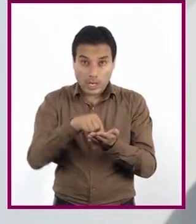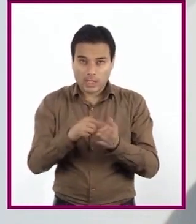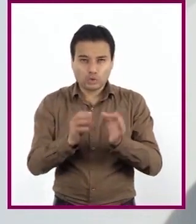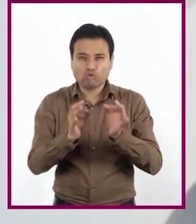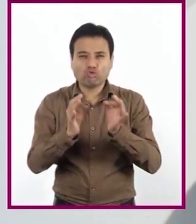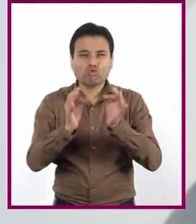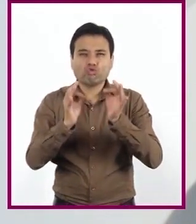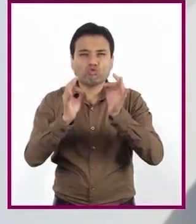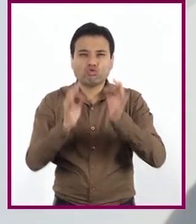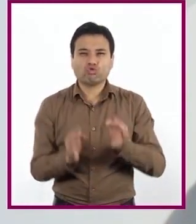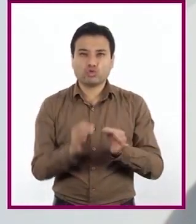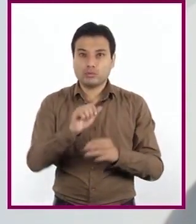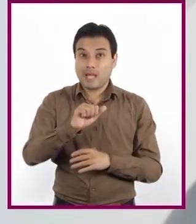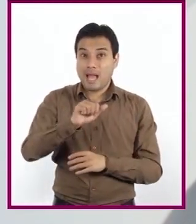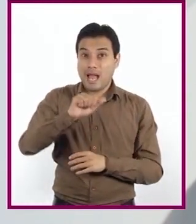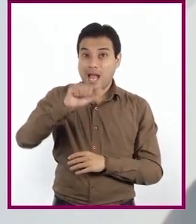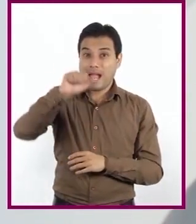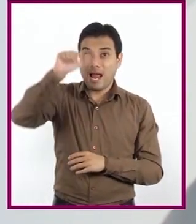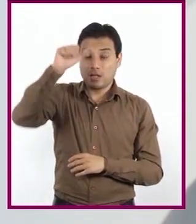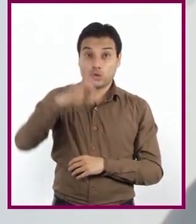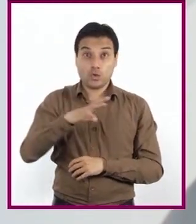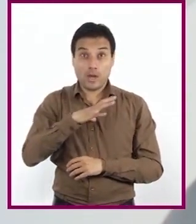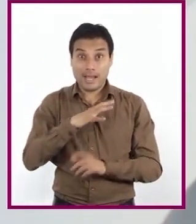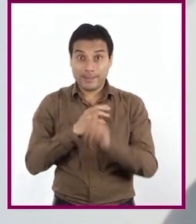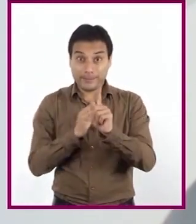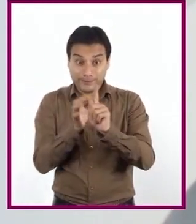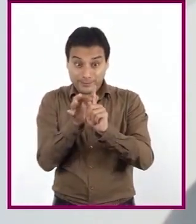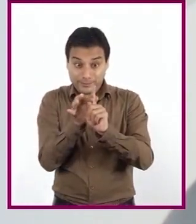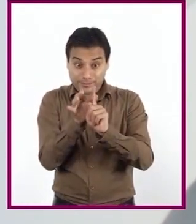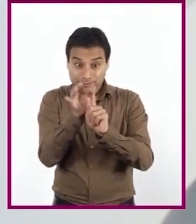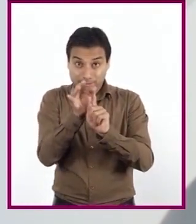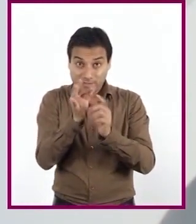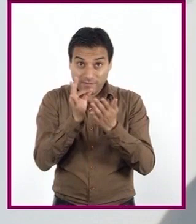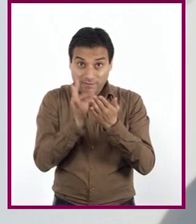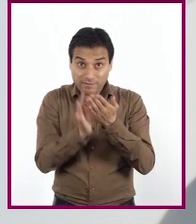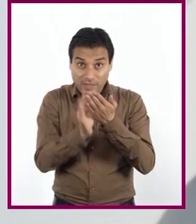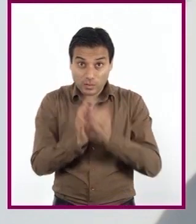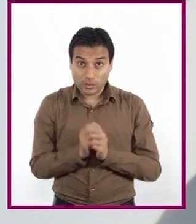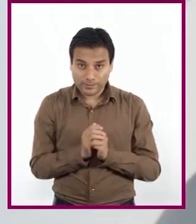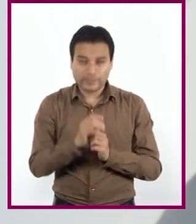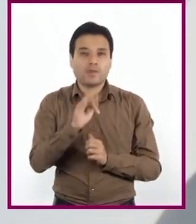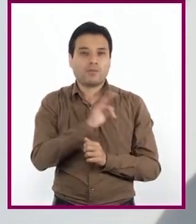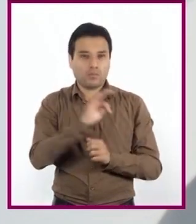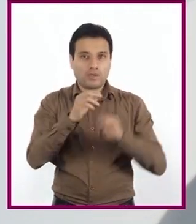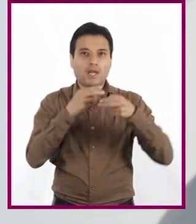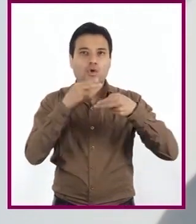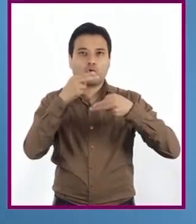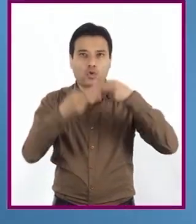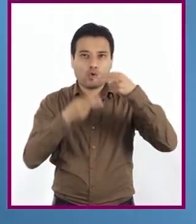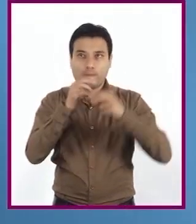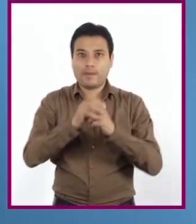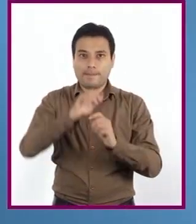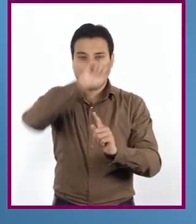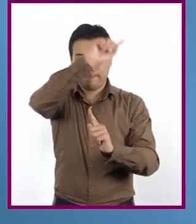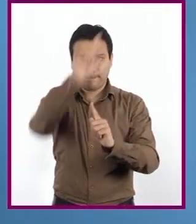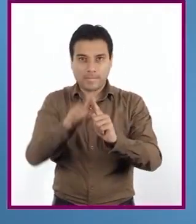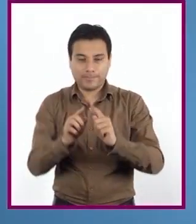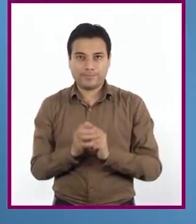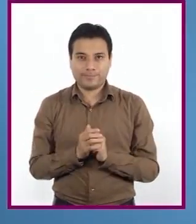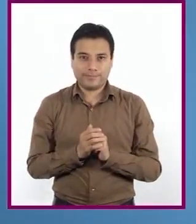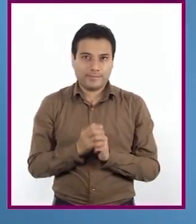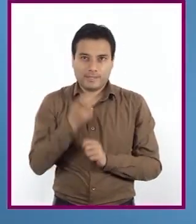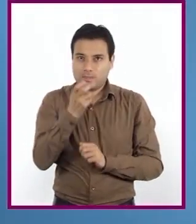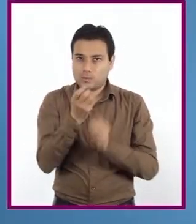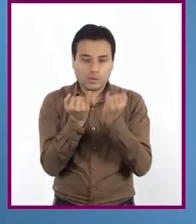Tierra, que termine en punta y que sea de metal. Y de igual modo que en la presa, si a un lugar alto facilitamos con